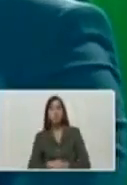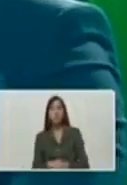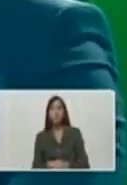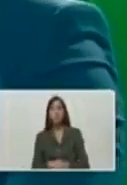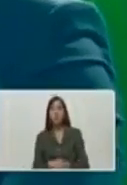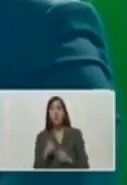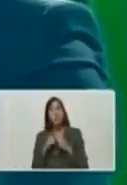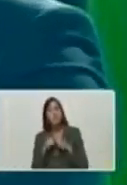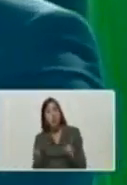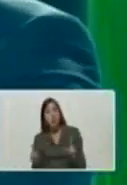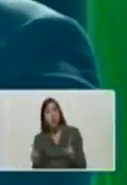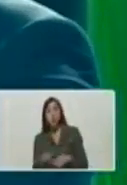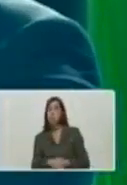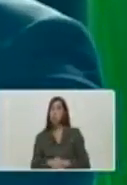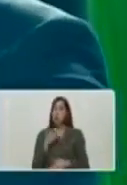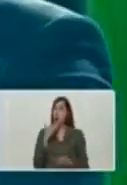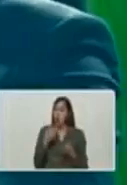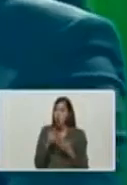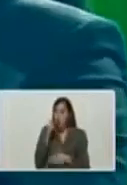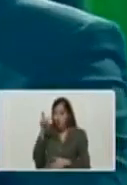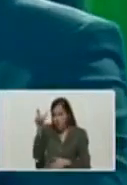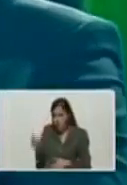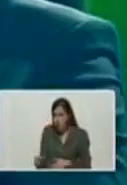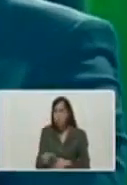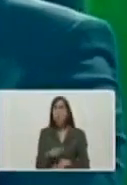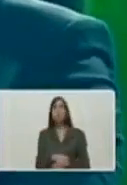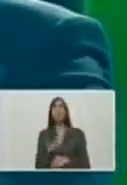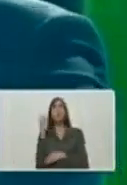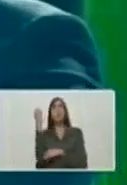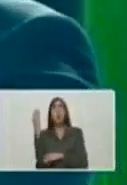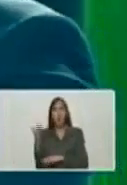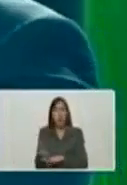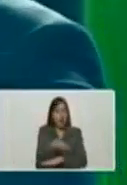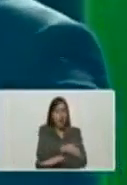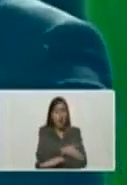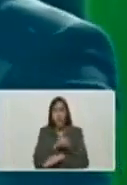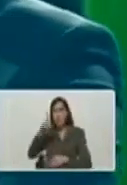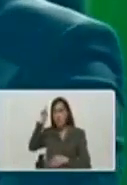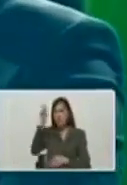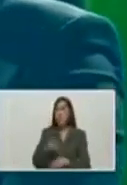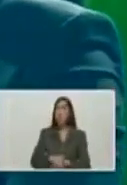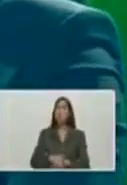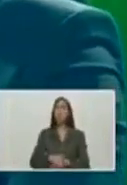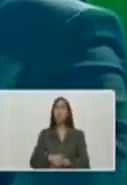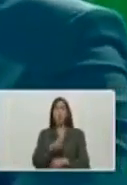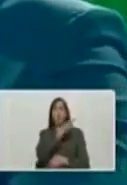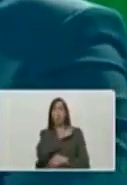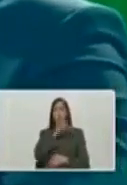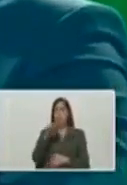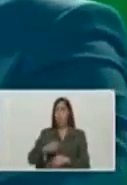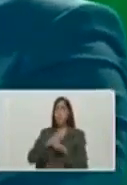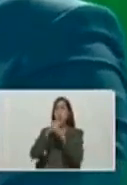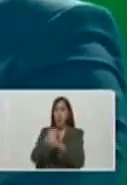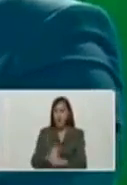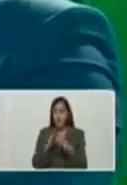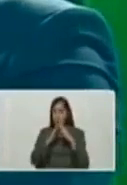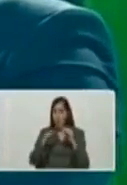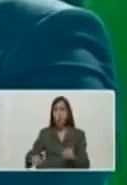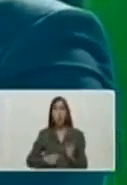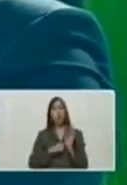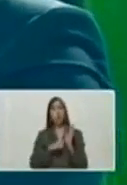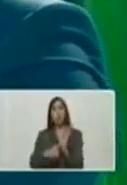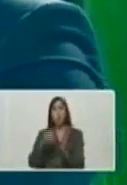realmente, gracias a Giancarlo por esas emotivas palabras, a su entrenador, al dueño del ejemplar y a todos los que hicieron acto de presencia el día